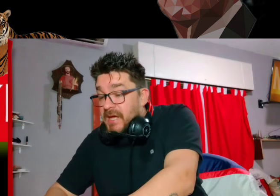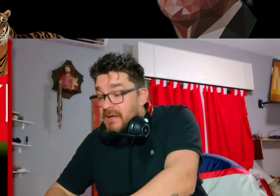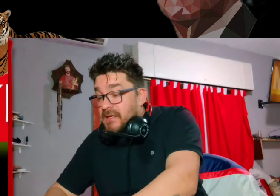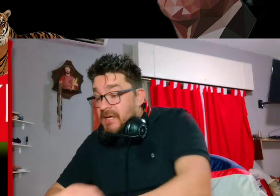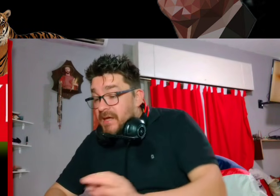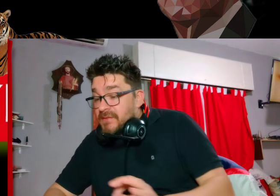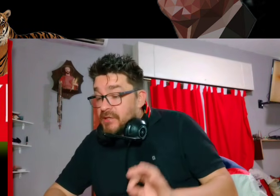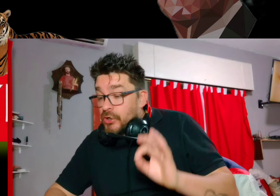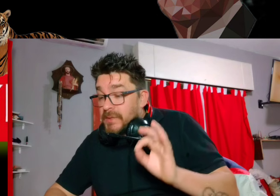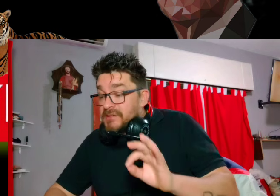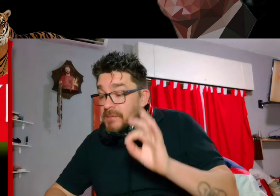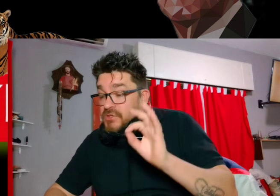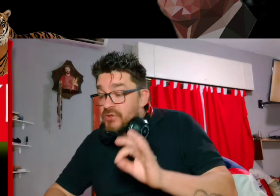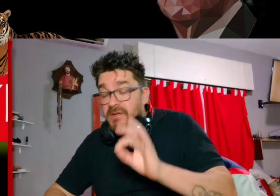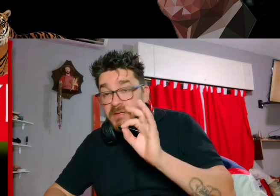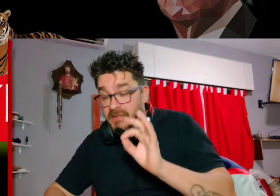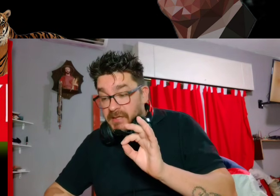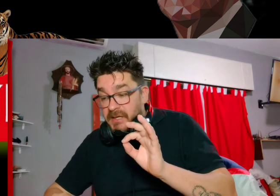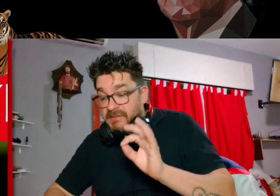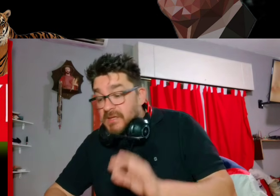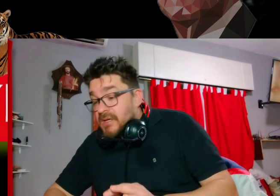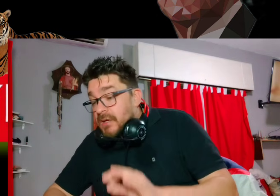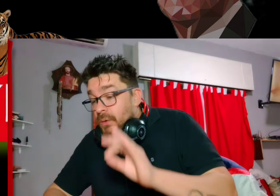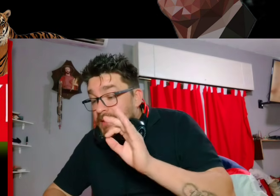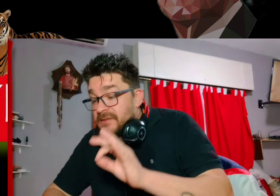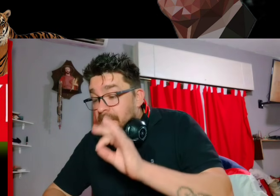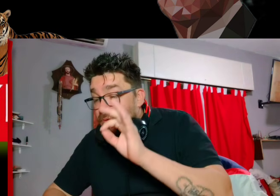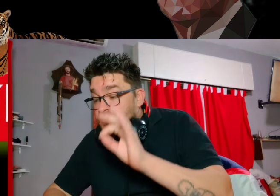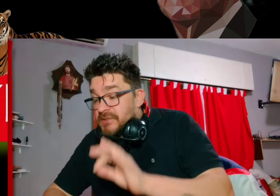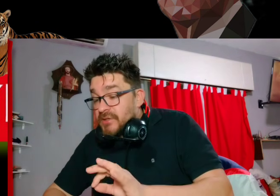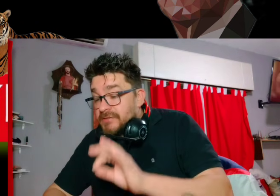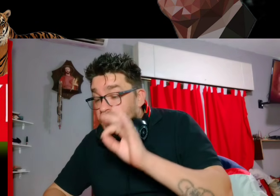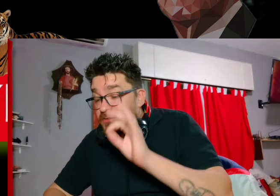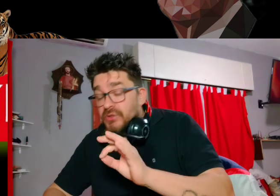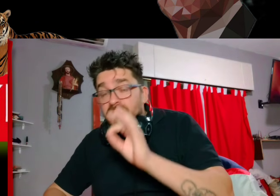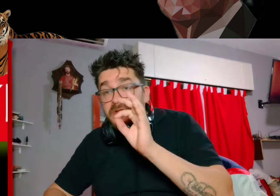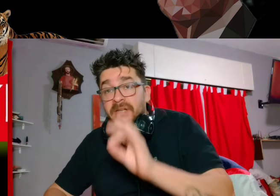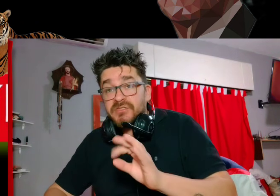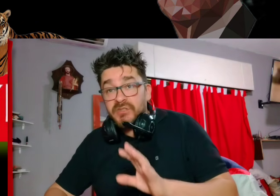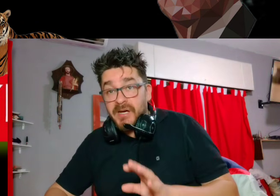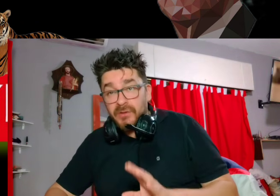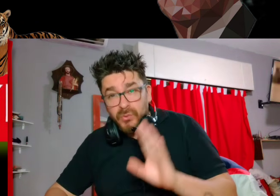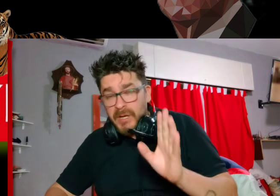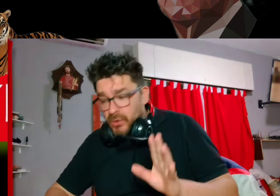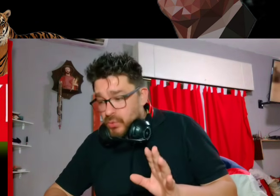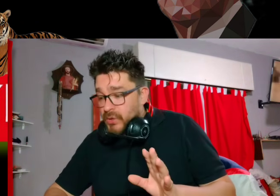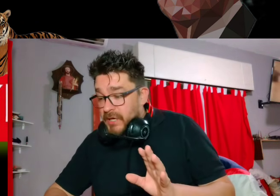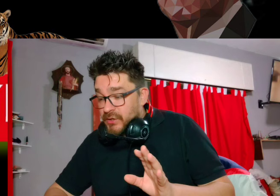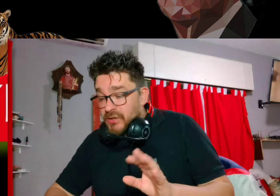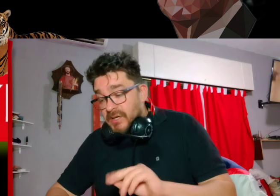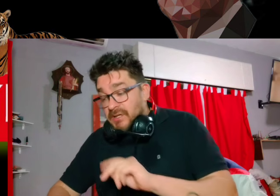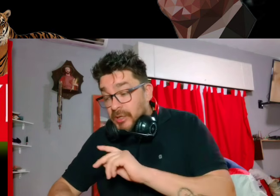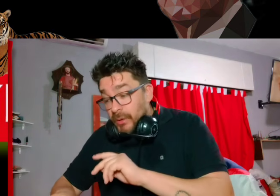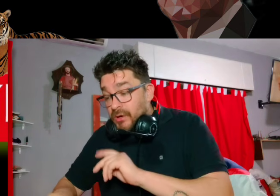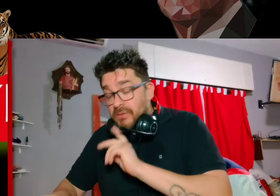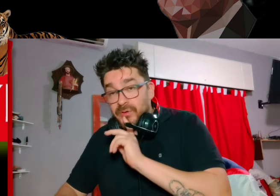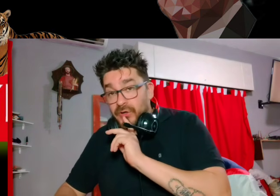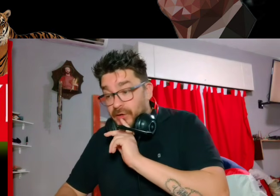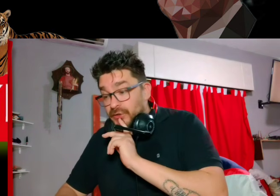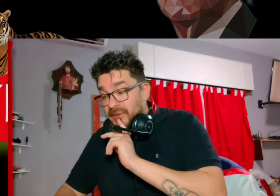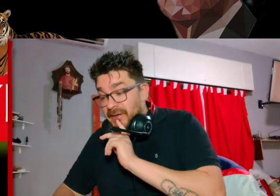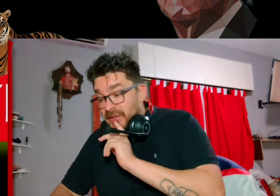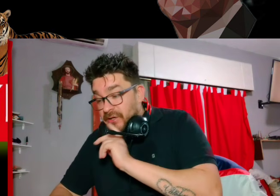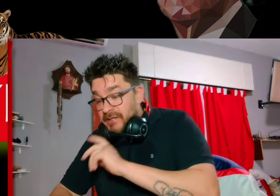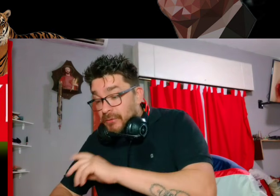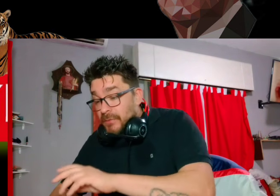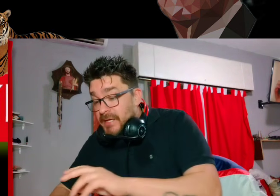para la minería eran de 90 millones de hectáreas. 40% del territorio nacional, una locura, ¿no? Y luego,